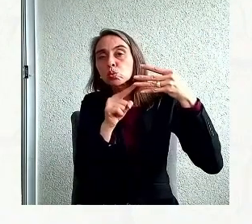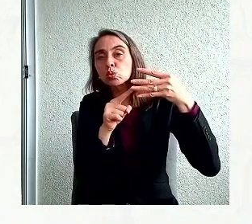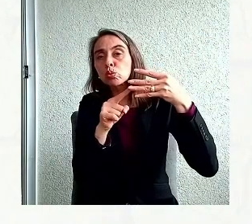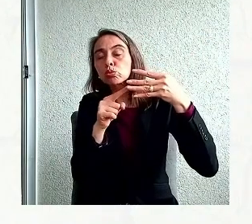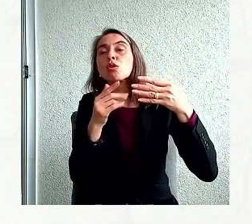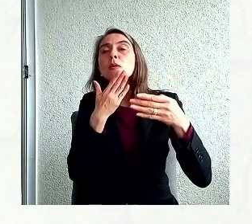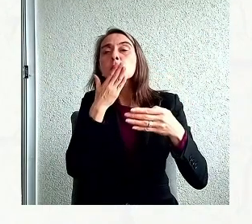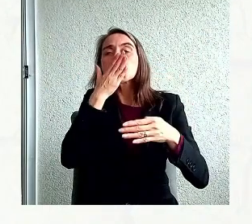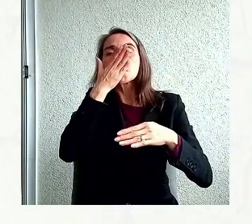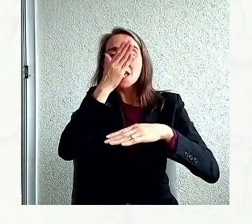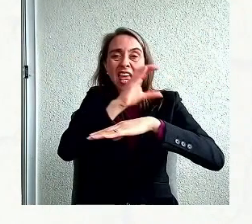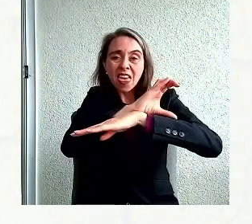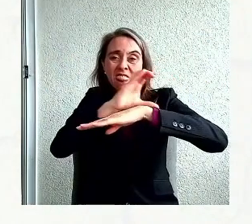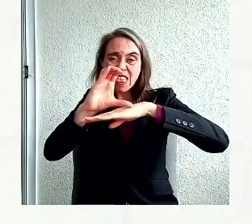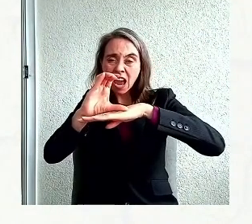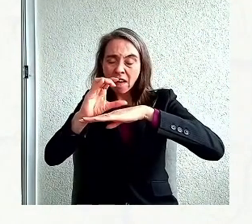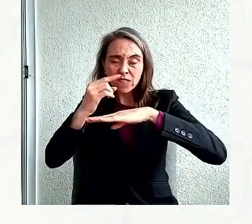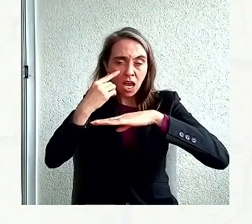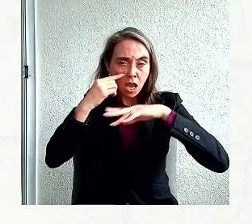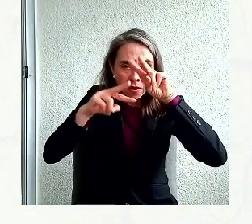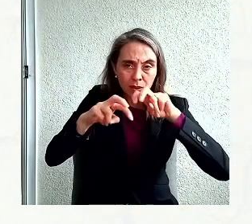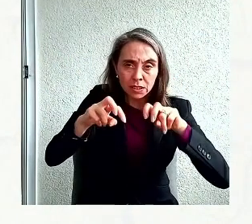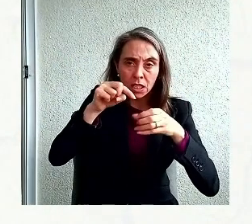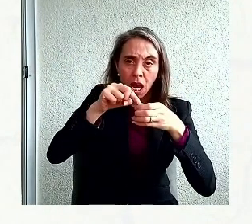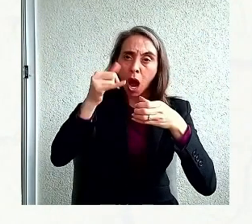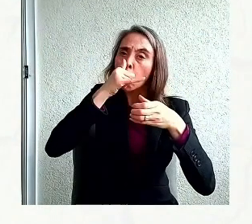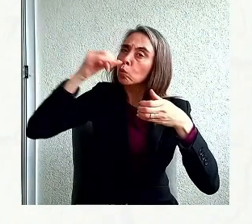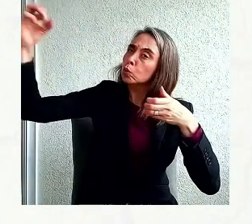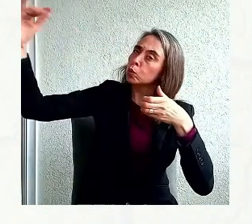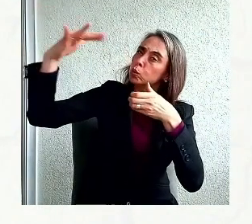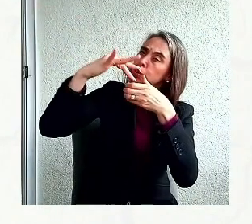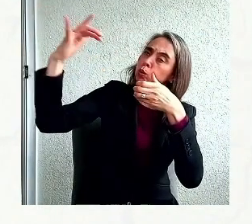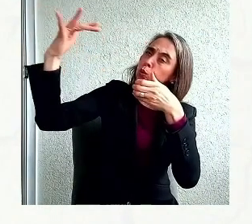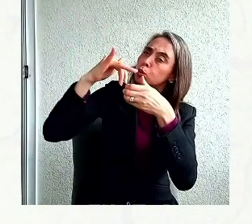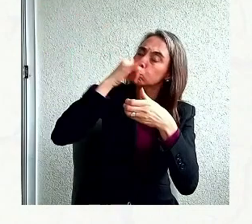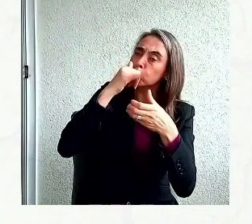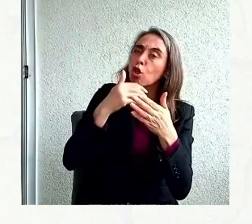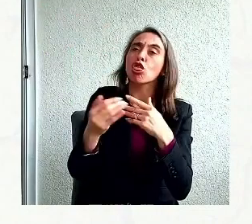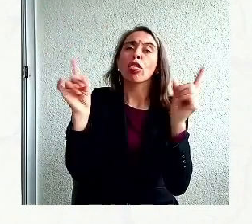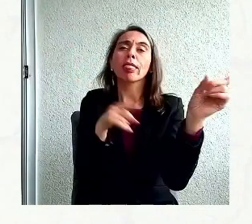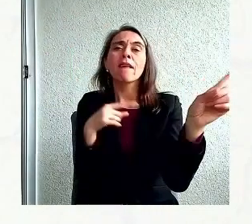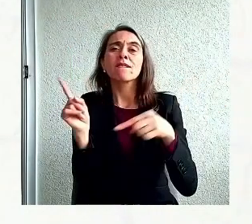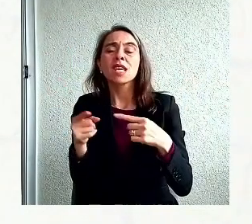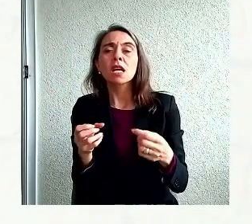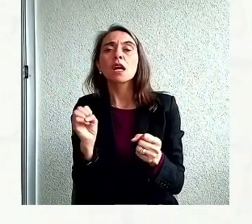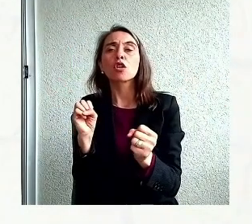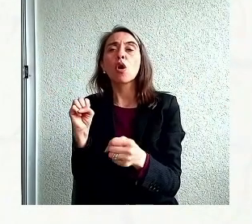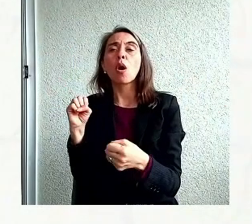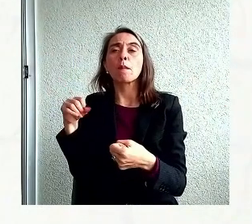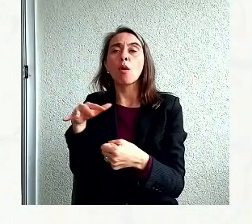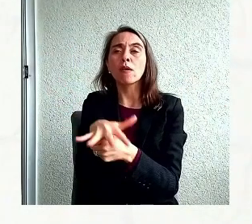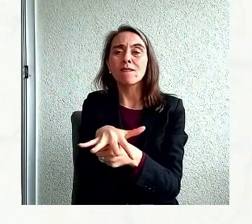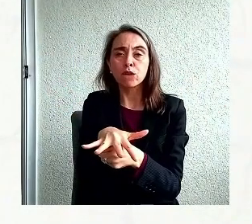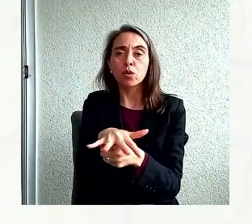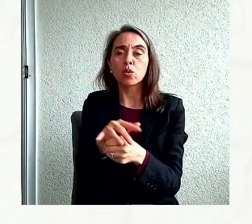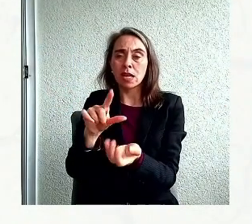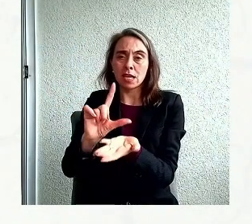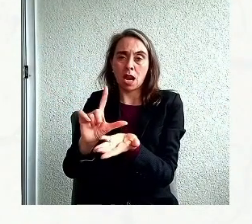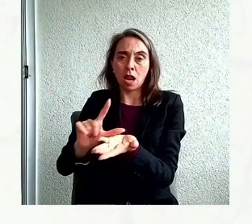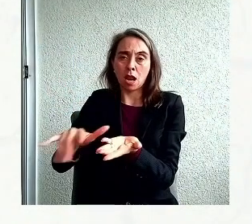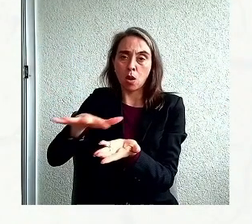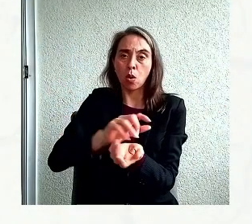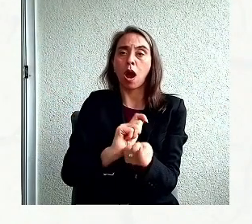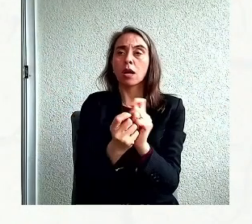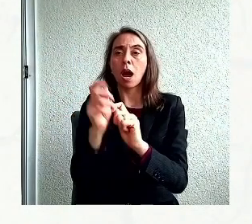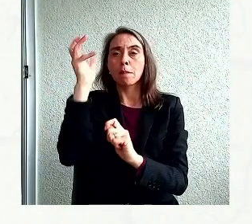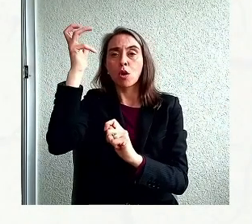sobre los efectos locales, cambio climático o globales? ¿Es posible mitigar finalmente los efectos de la contaminación? Son todas preguntas que nos hemos hecho y que